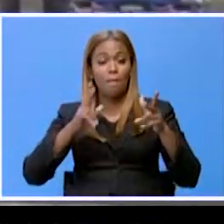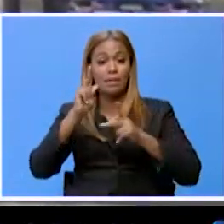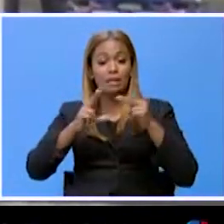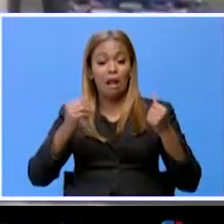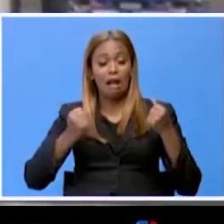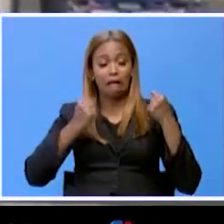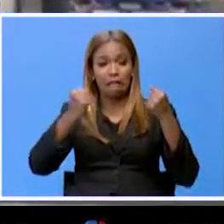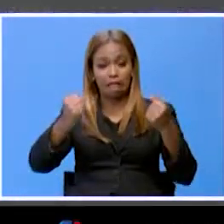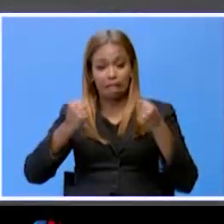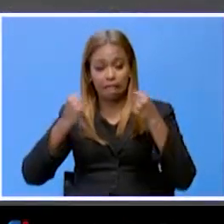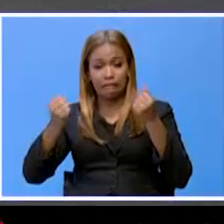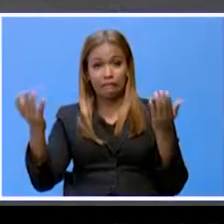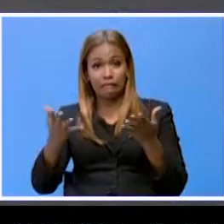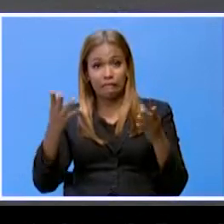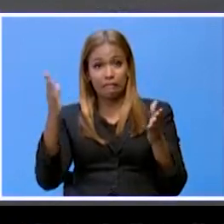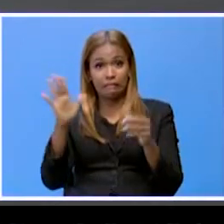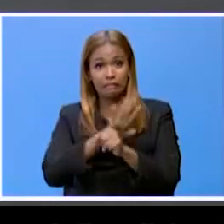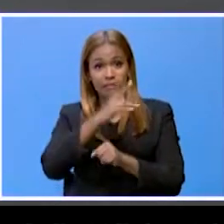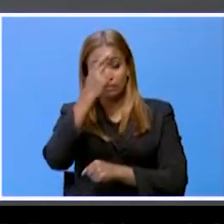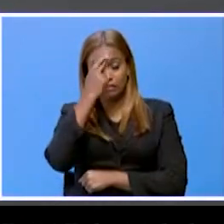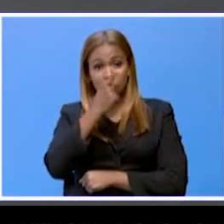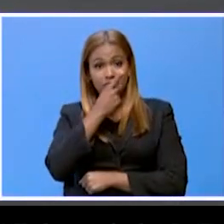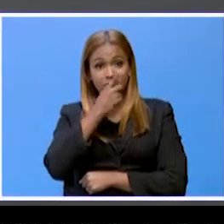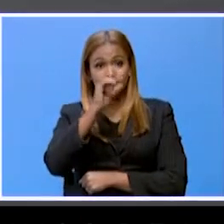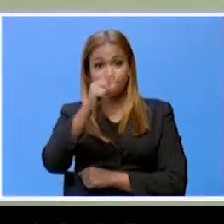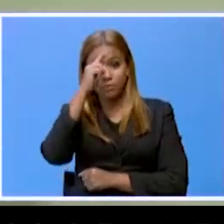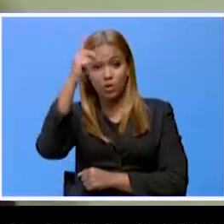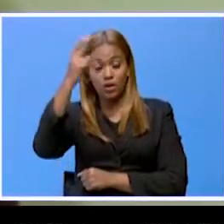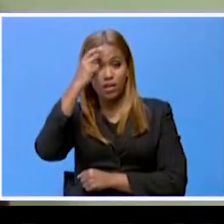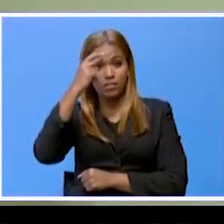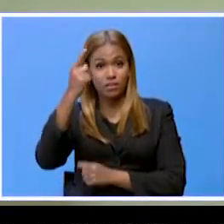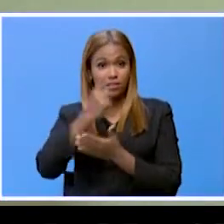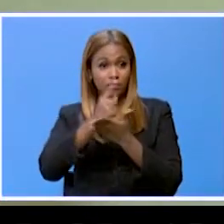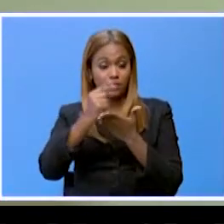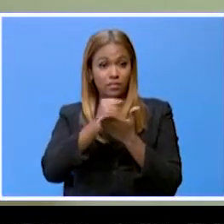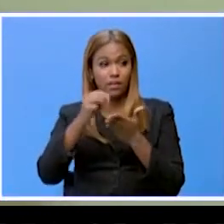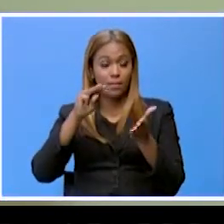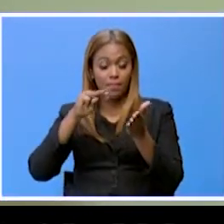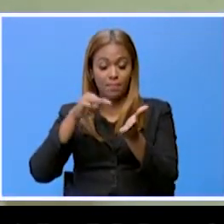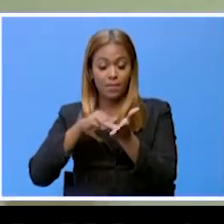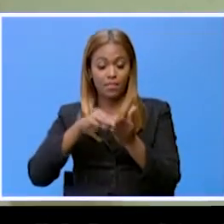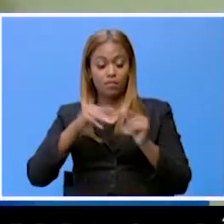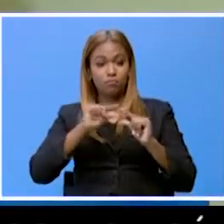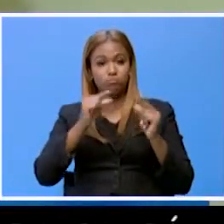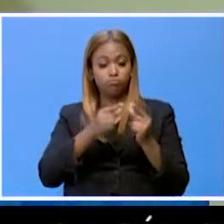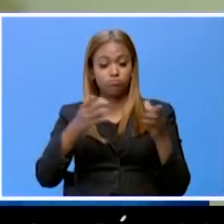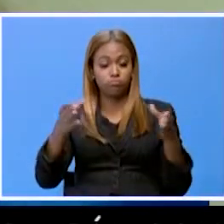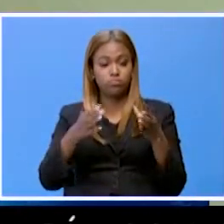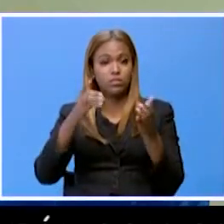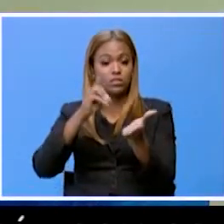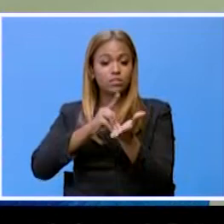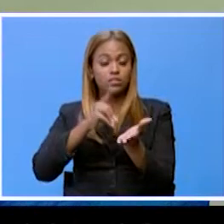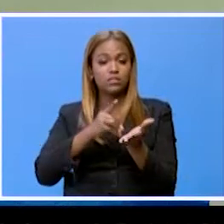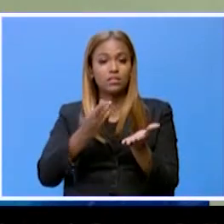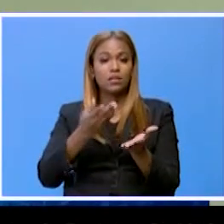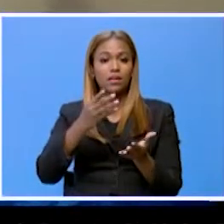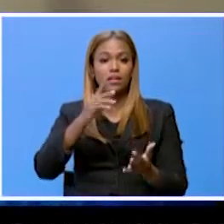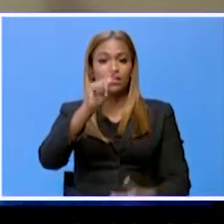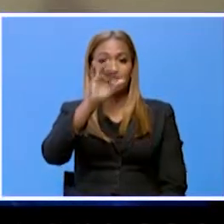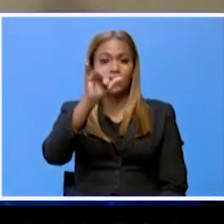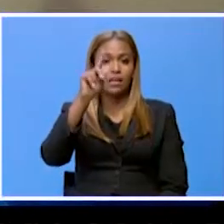personas en todo el país con motivo de la Semana Santa, médicos agrupados en el movimiento Doctor Tejada